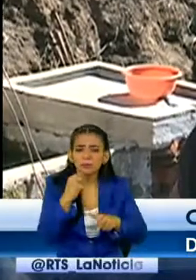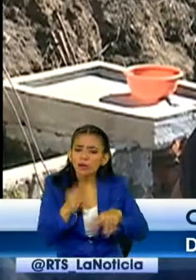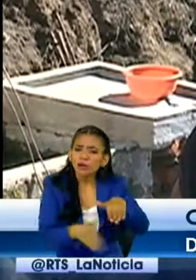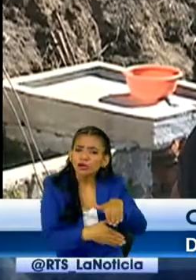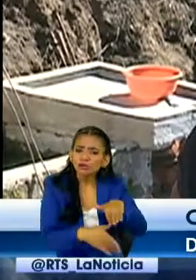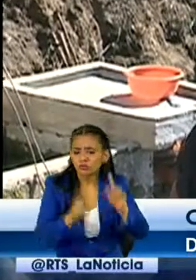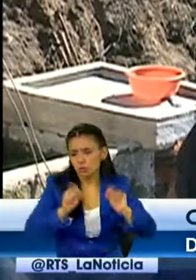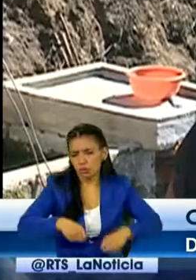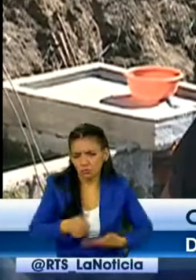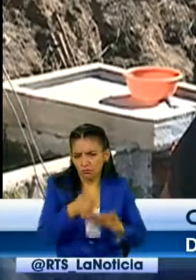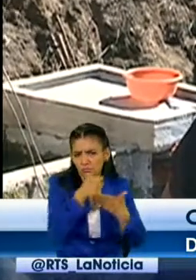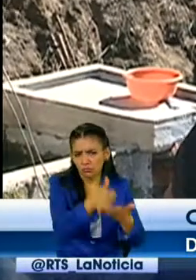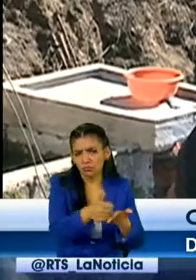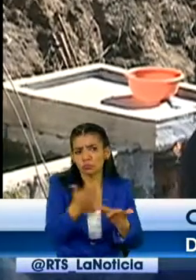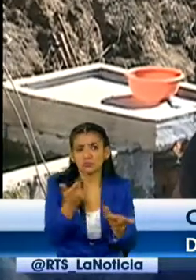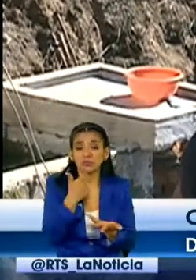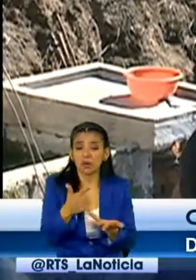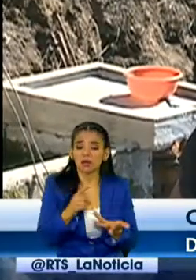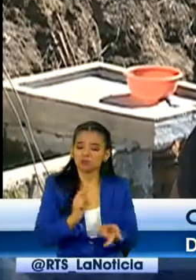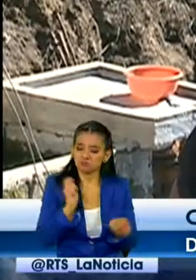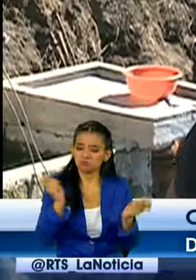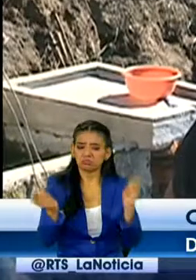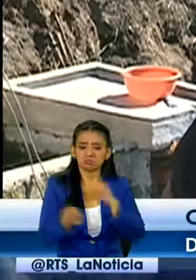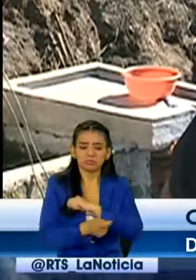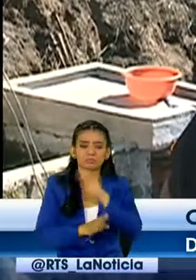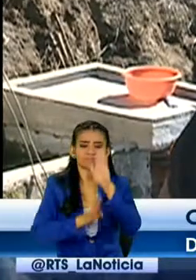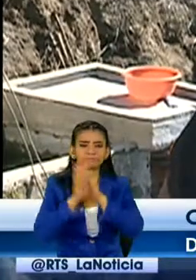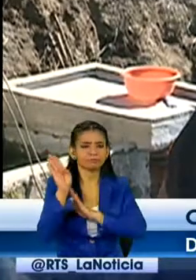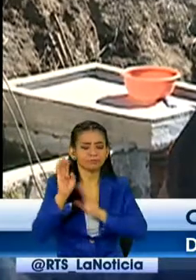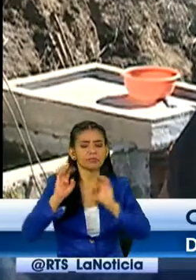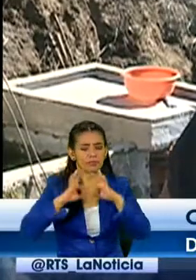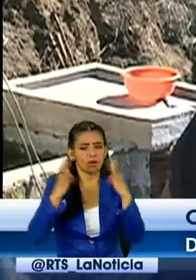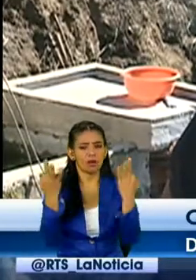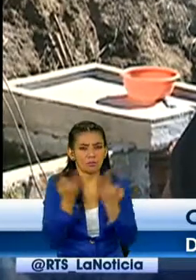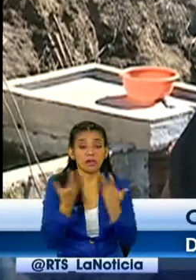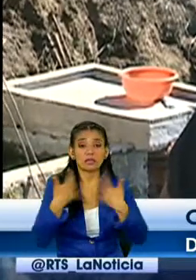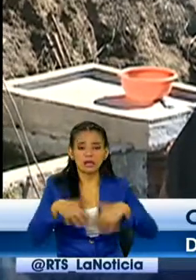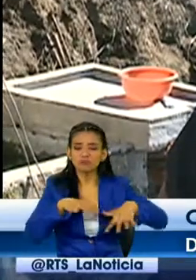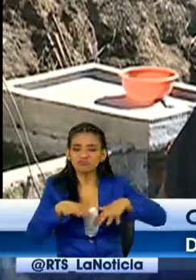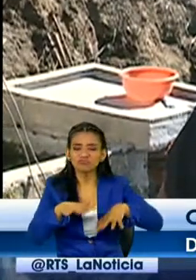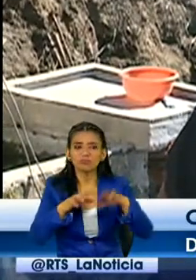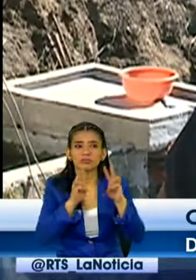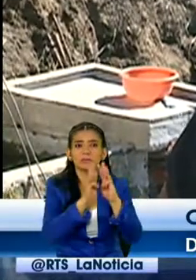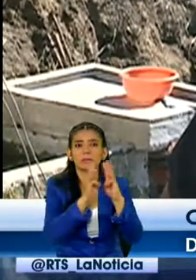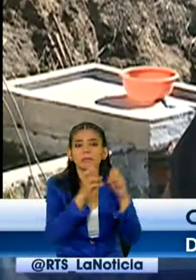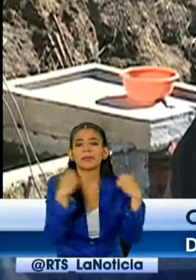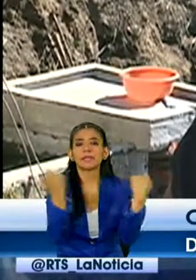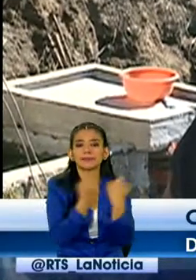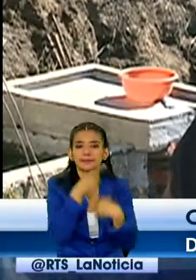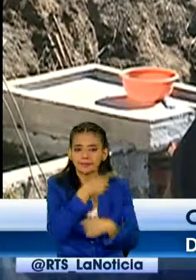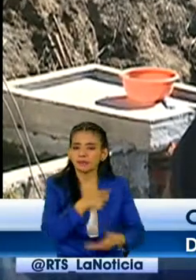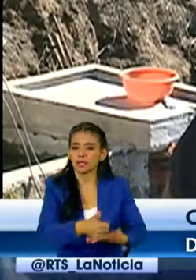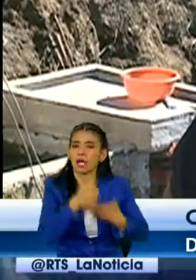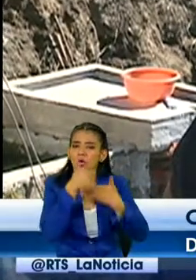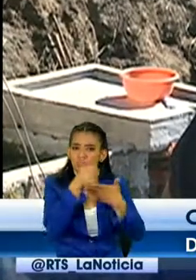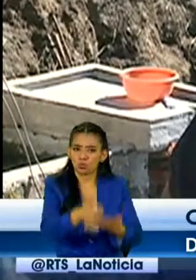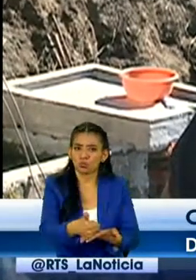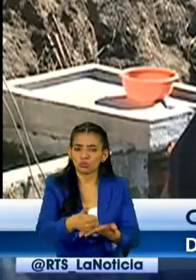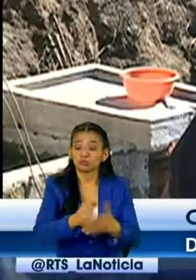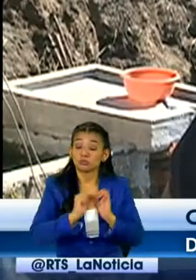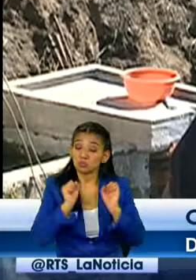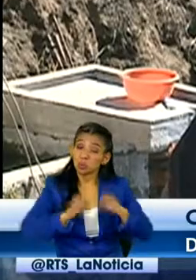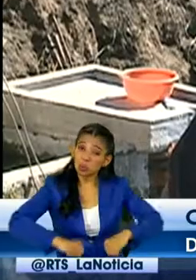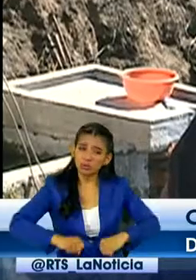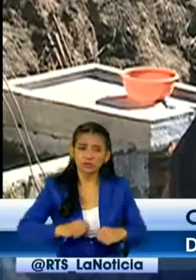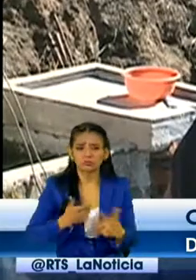fortalecer esta intervención en la recuperación de esta familia, estamos coordinando con el Ministerio de Inclusión Económica y Social para que